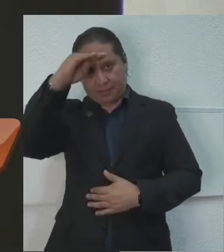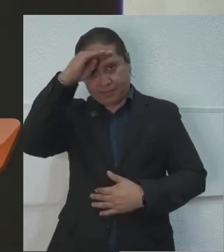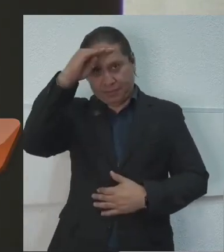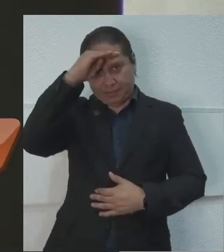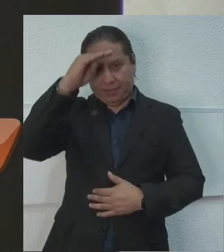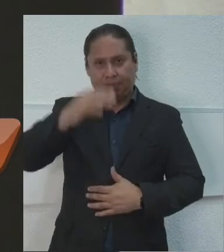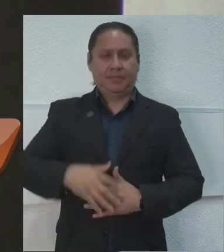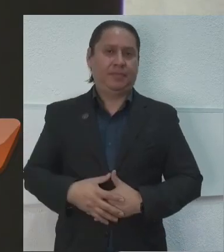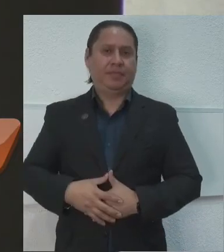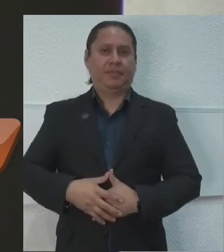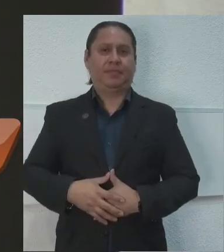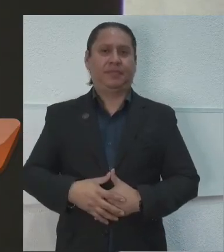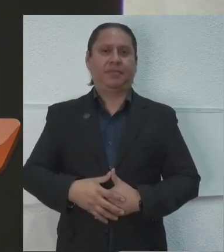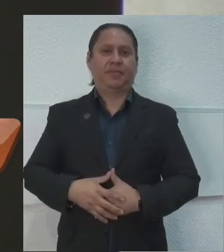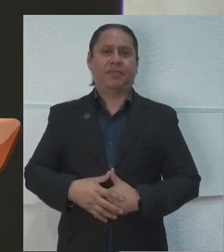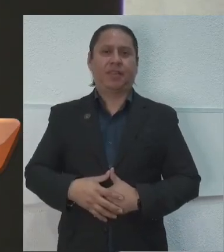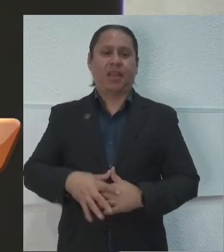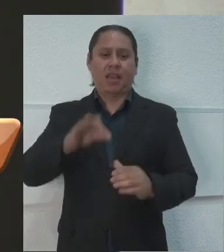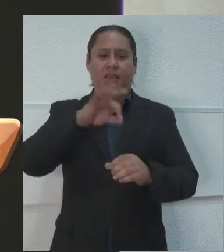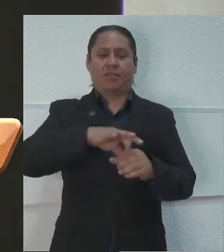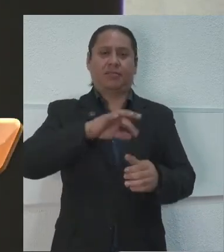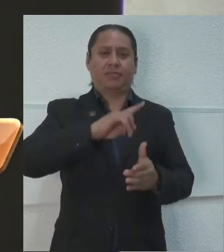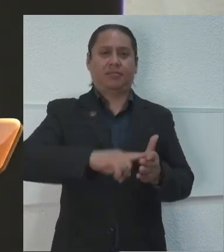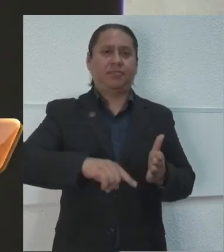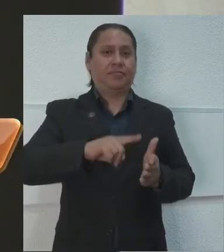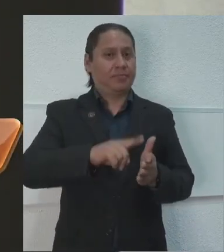Pensábamos que iba a ser una elección,